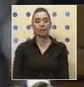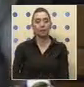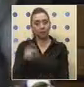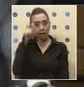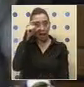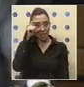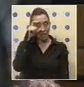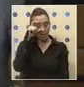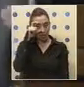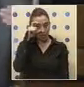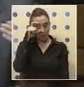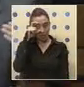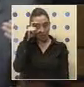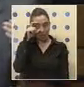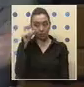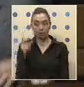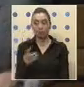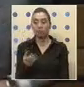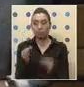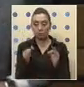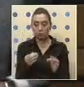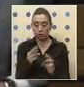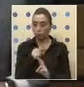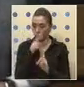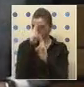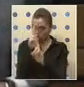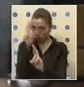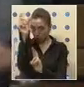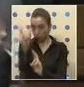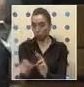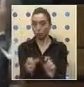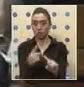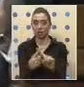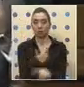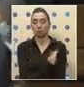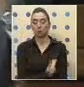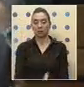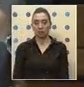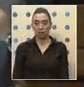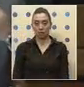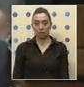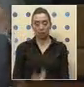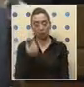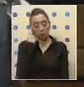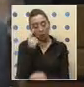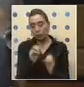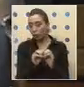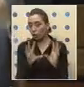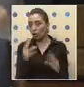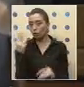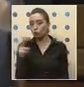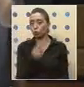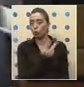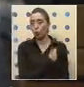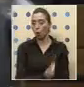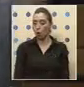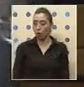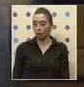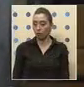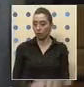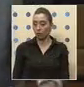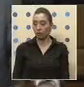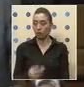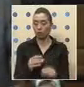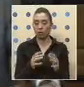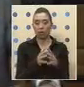Allende, que desde luego lo respeto como expresidente, pero claramente creo que su gobierno fue tan atroz